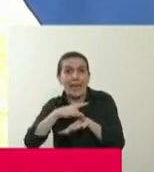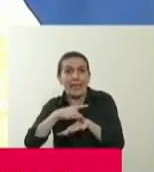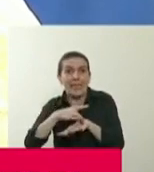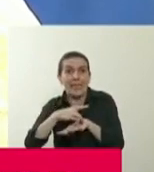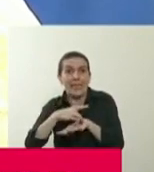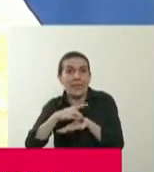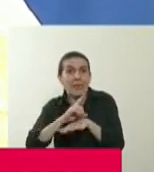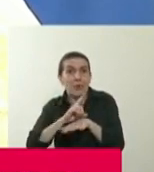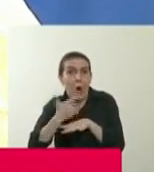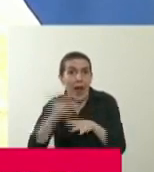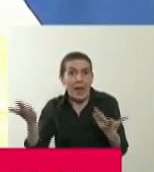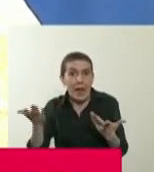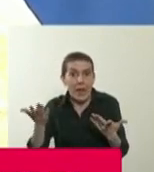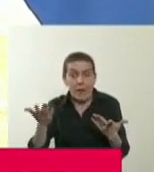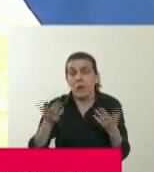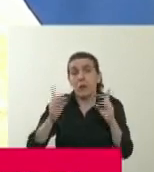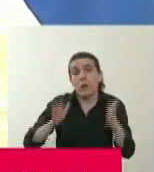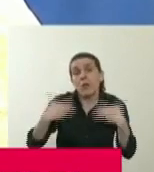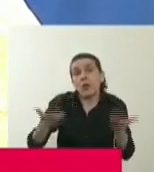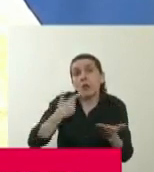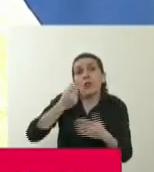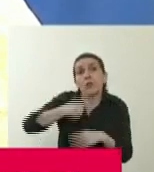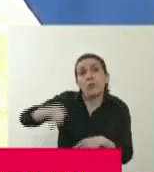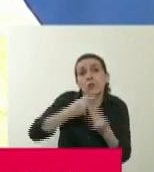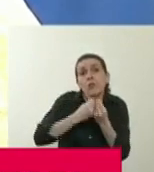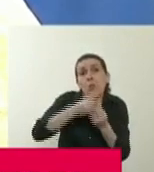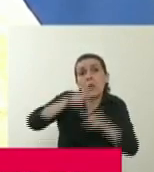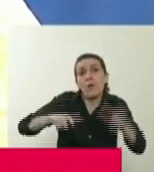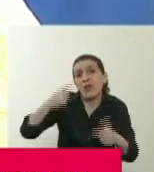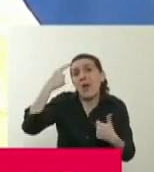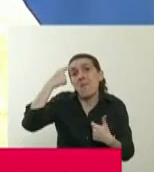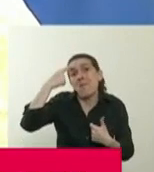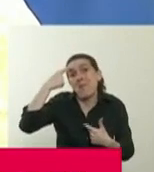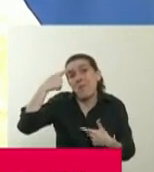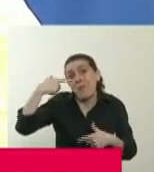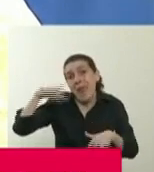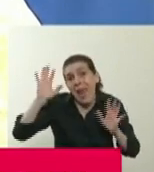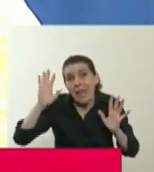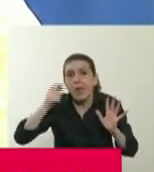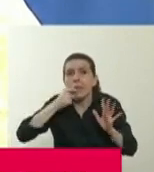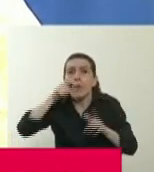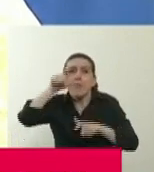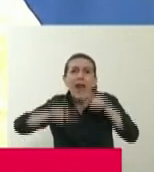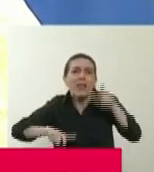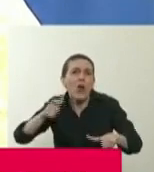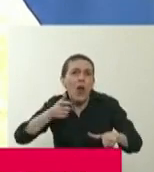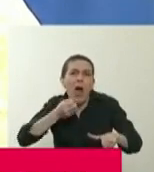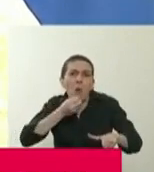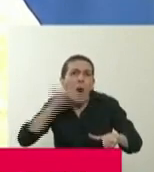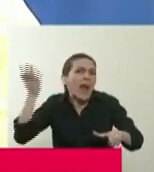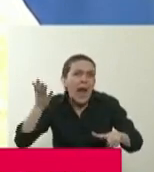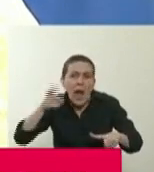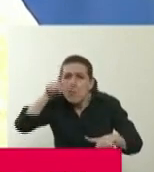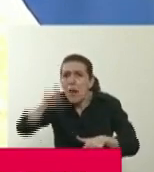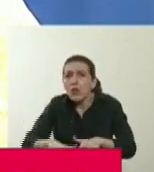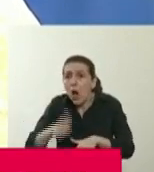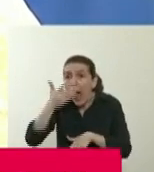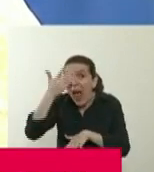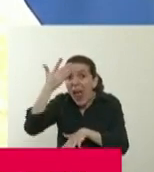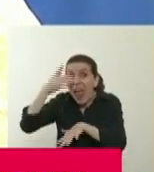tanto, más allá de lo que muchos piensan, cualquiera que se enferme